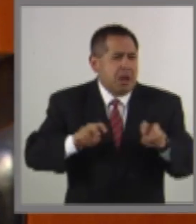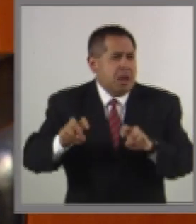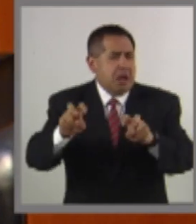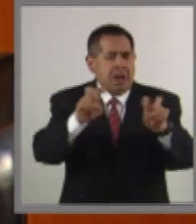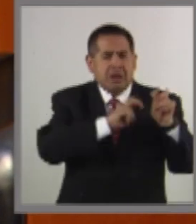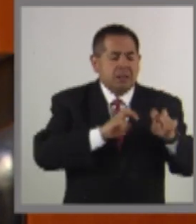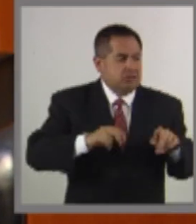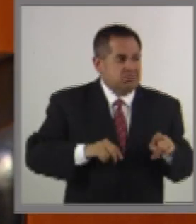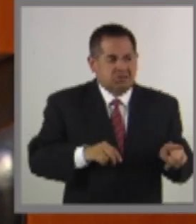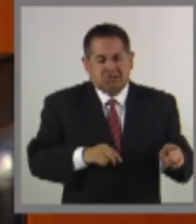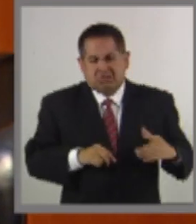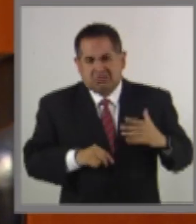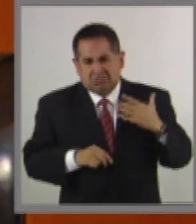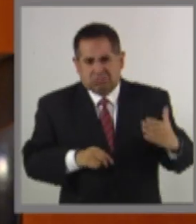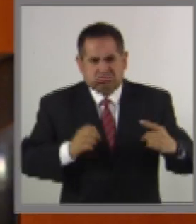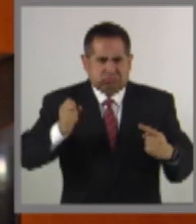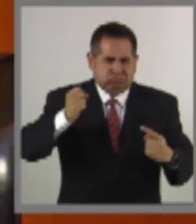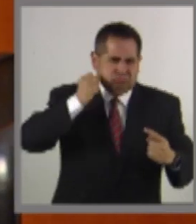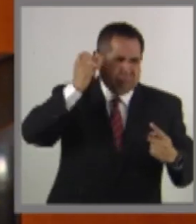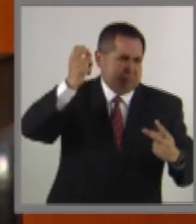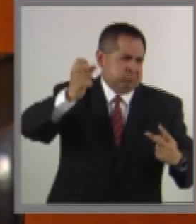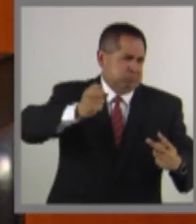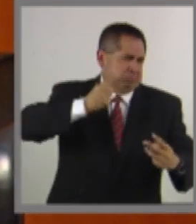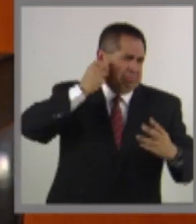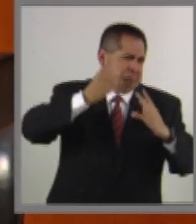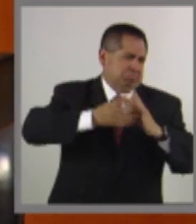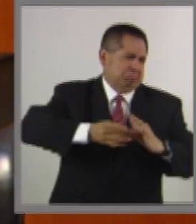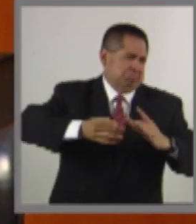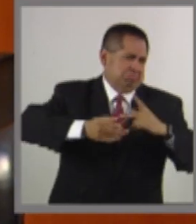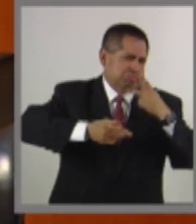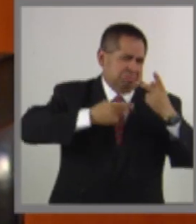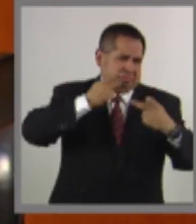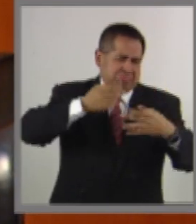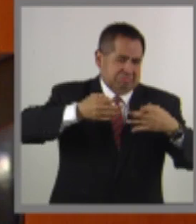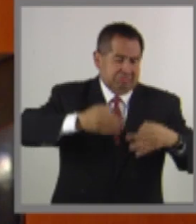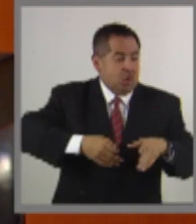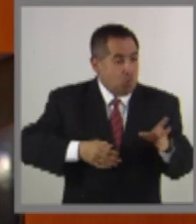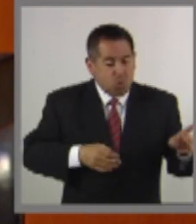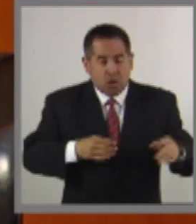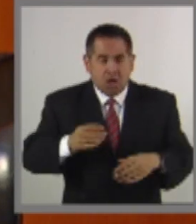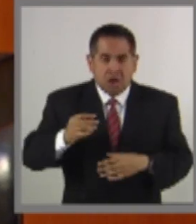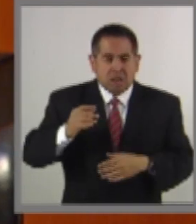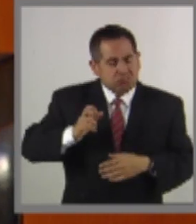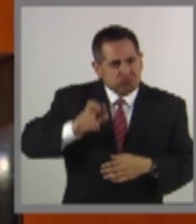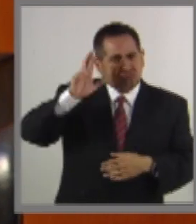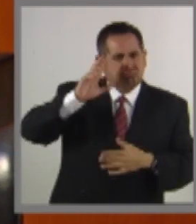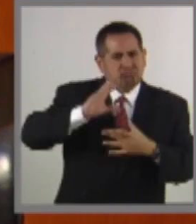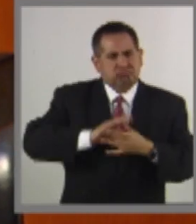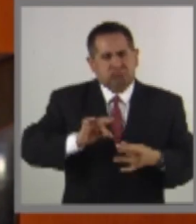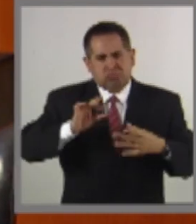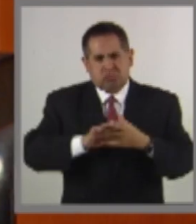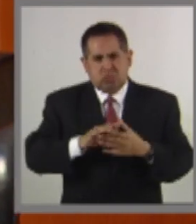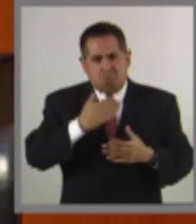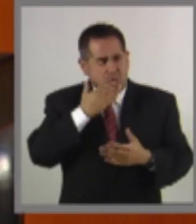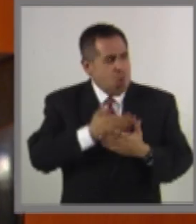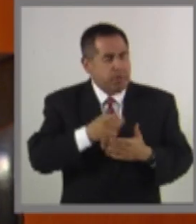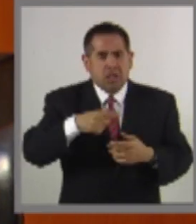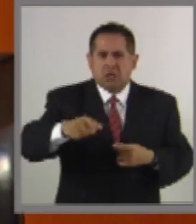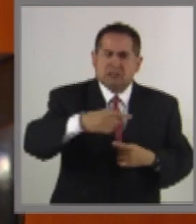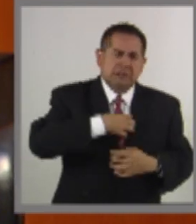Se desempeñó como orador parlamentario. Tuvo intervenciones muy bien